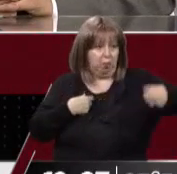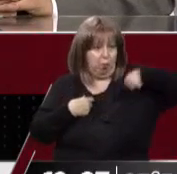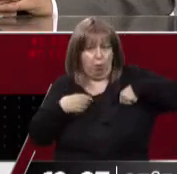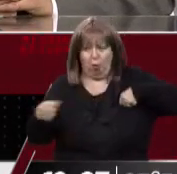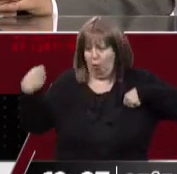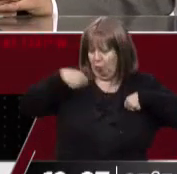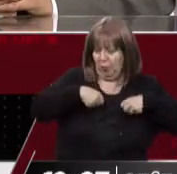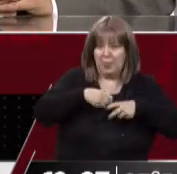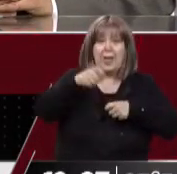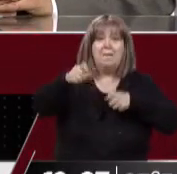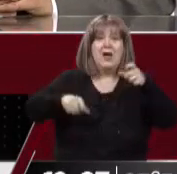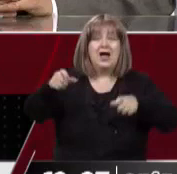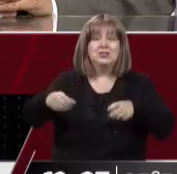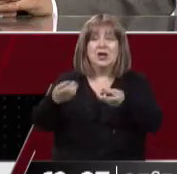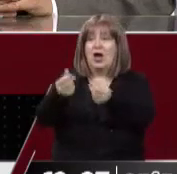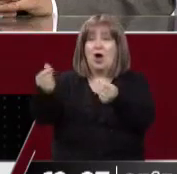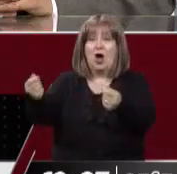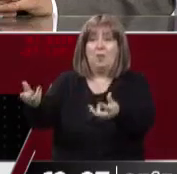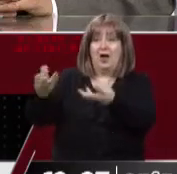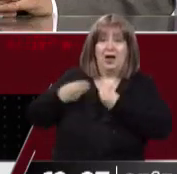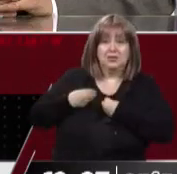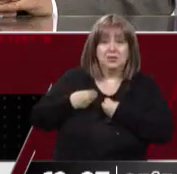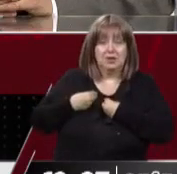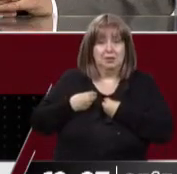del supermercado porque la gente nos quería comprar, nos quería ayudar.